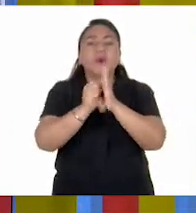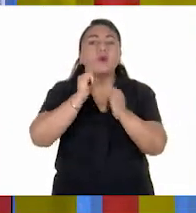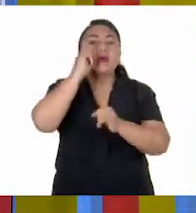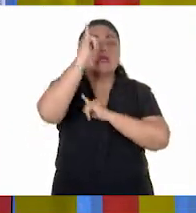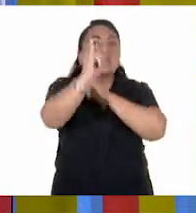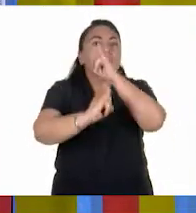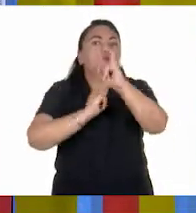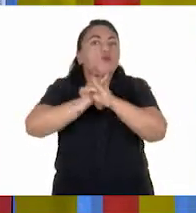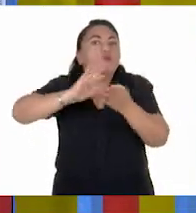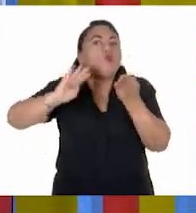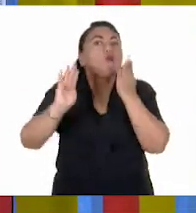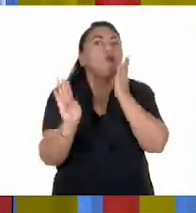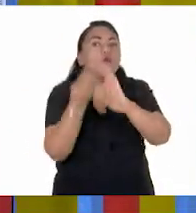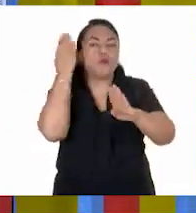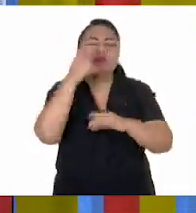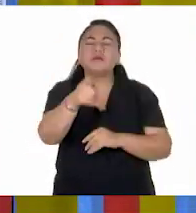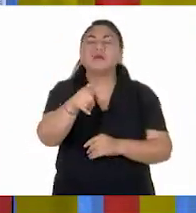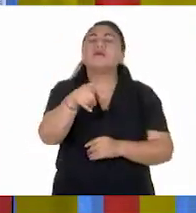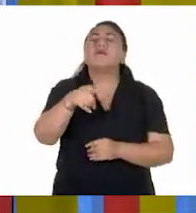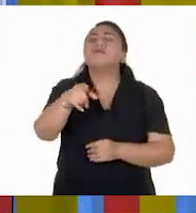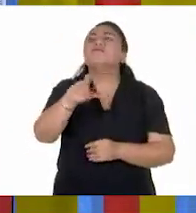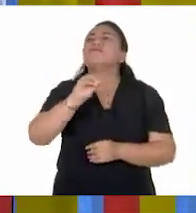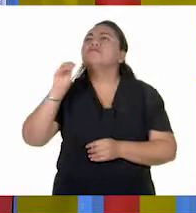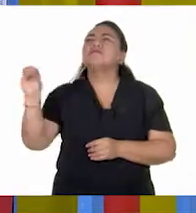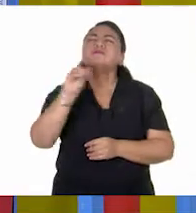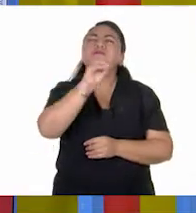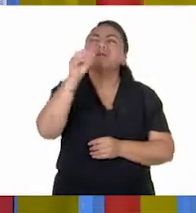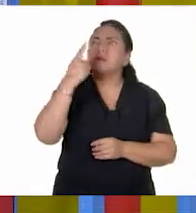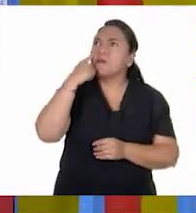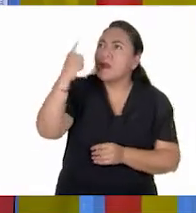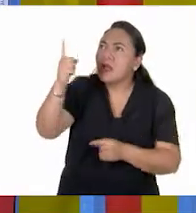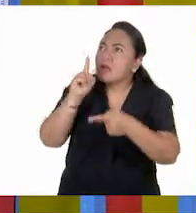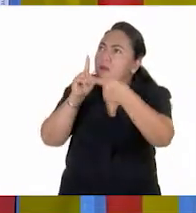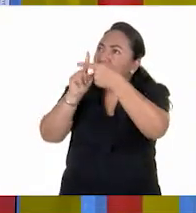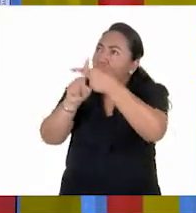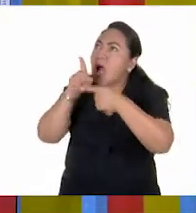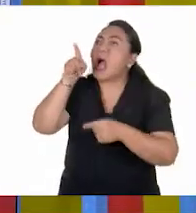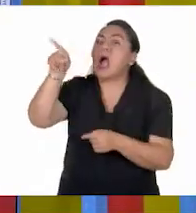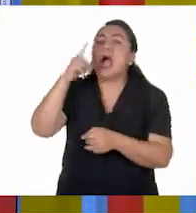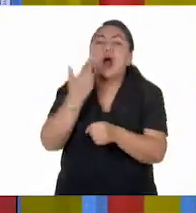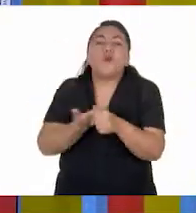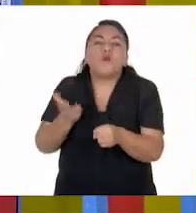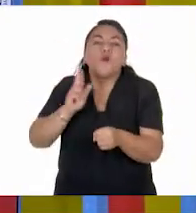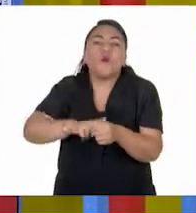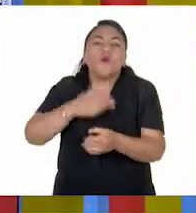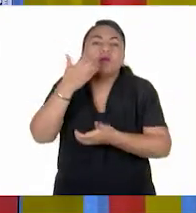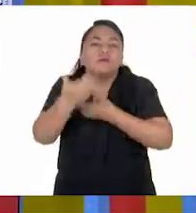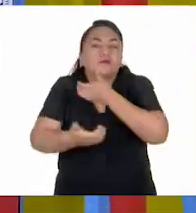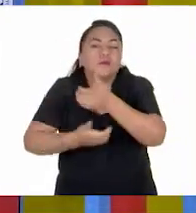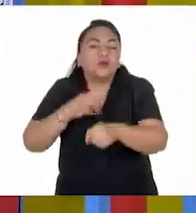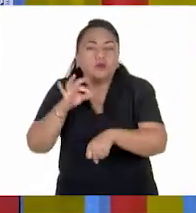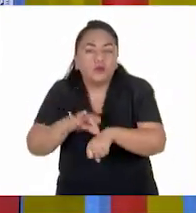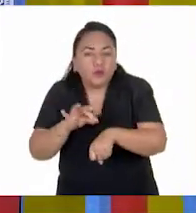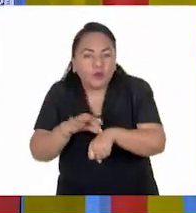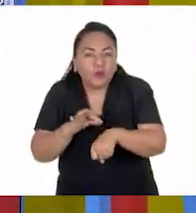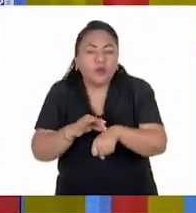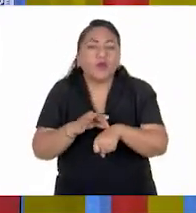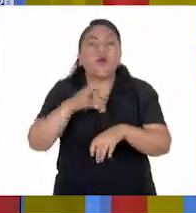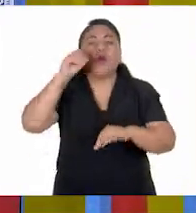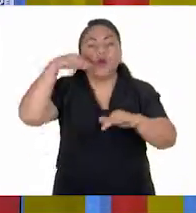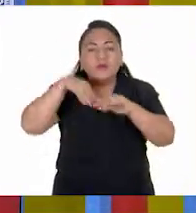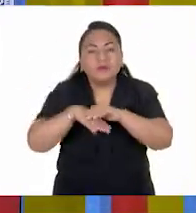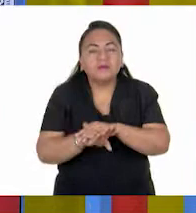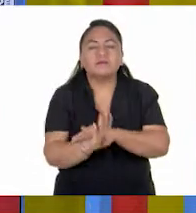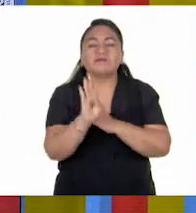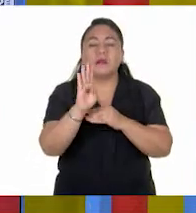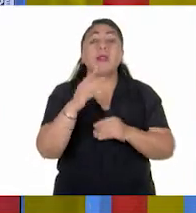los países donde vean una Cruz Roja hay servicios médicos. Puede ser un hospital, puede ser un